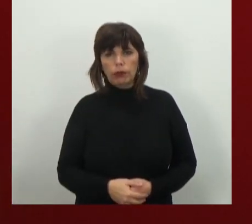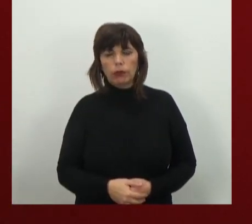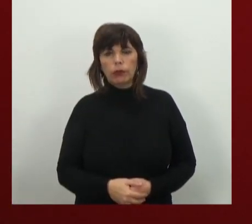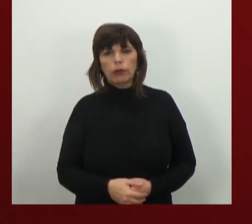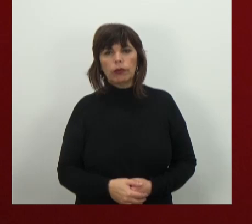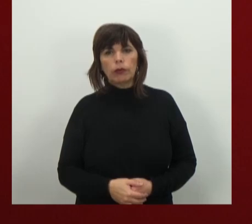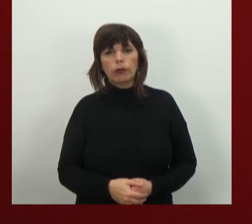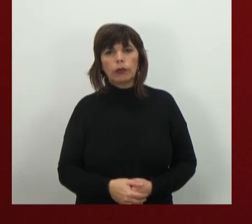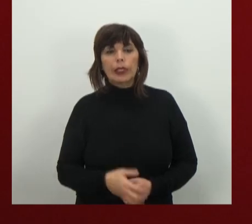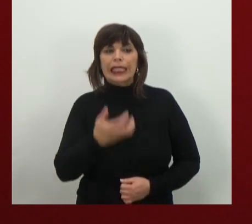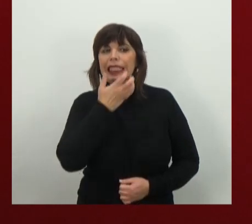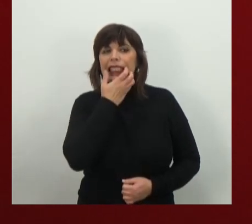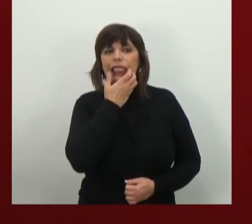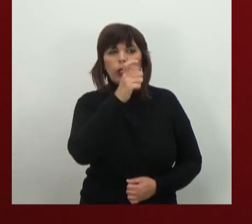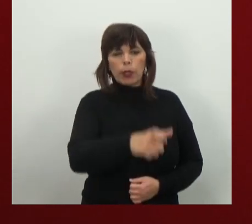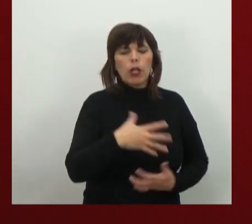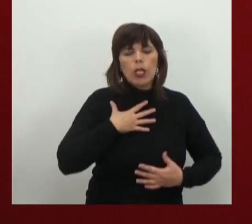Porque cuando uno está agobiado,